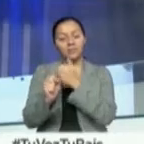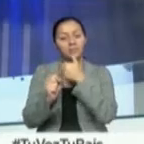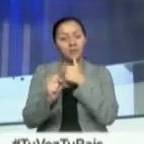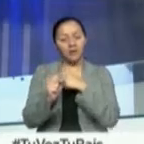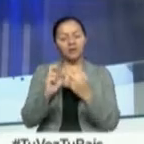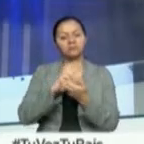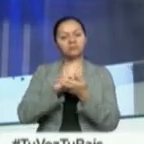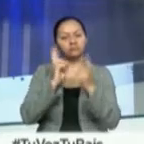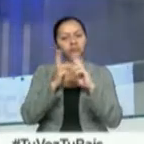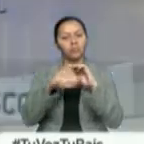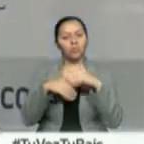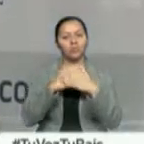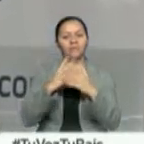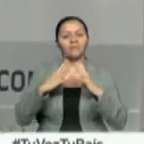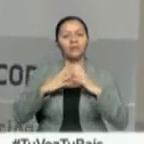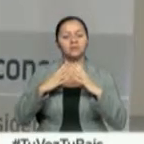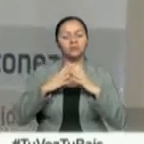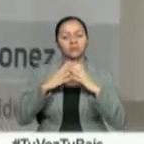los feria